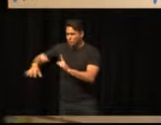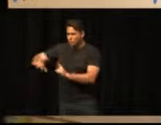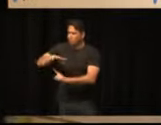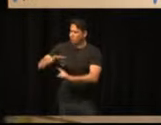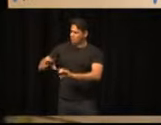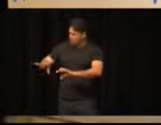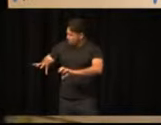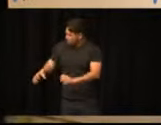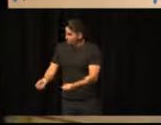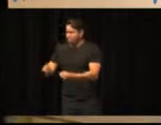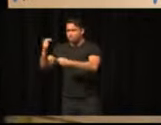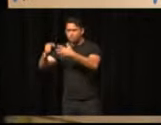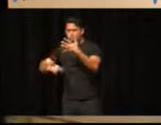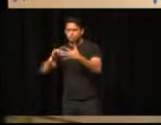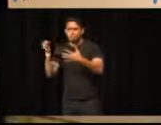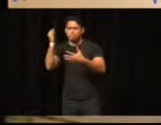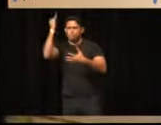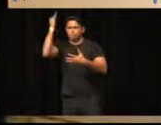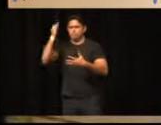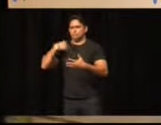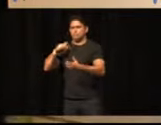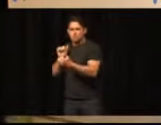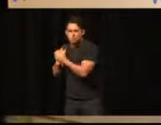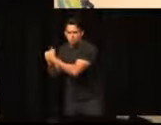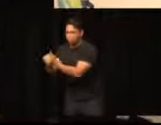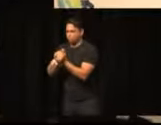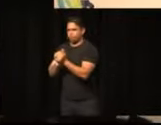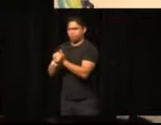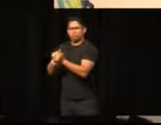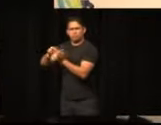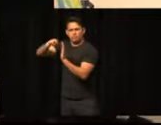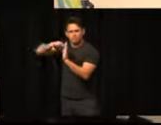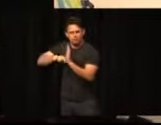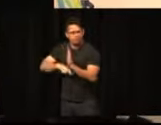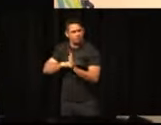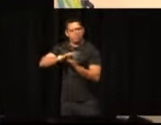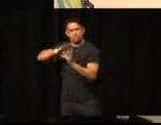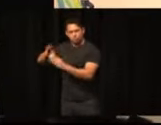de defensa, de compañerismo, de reglas, etcétera.